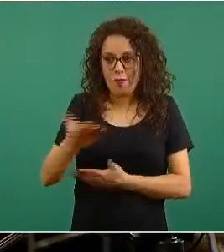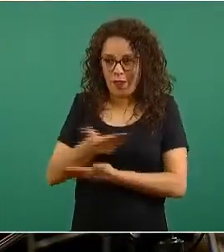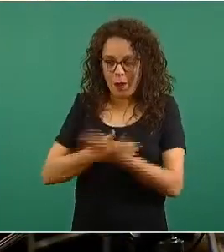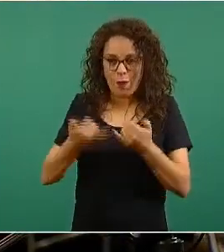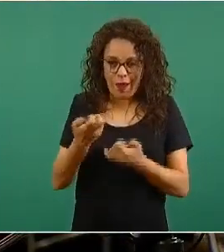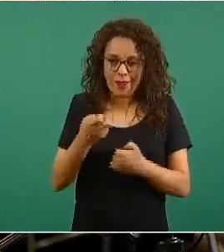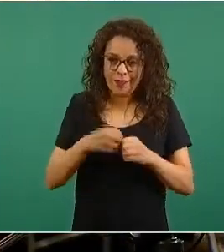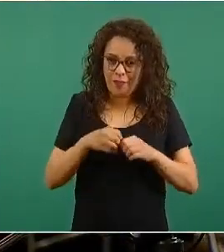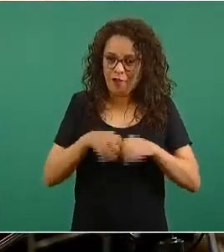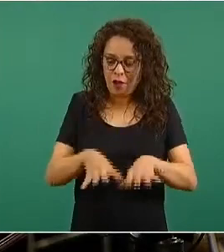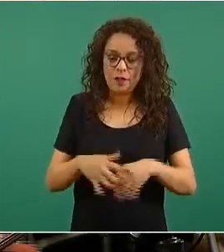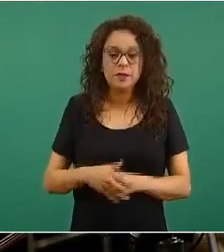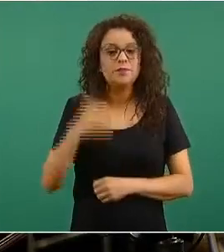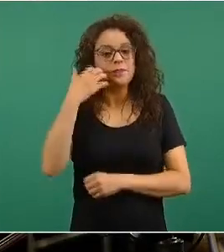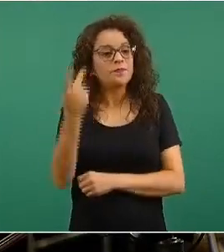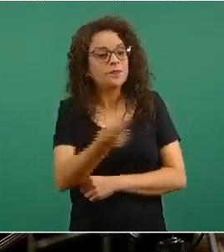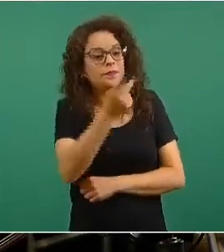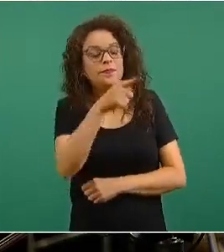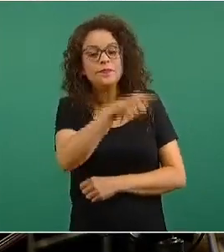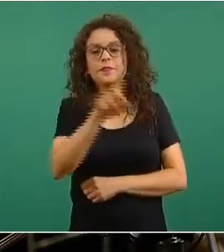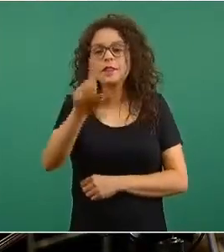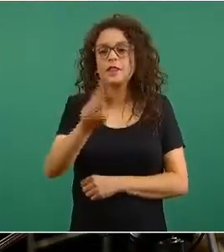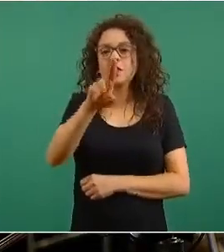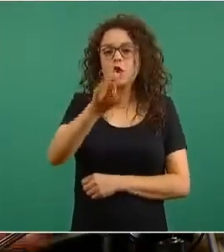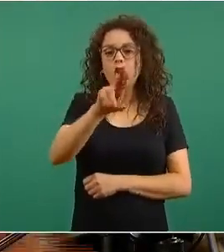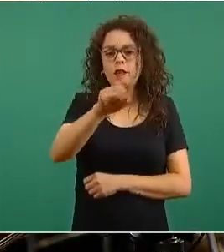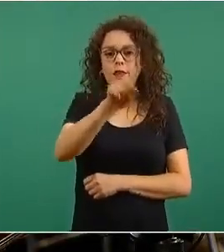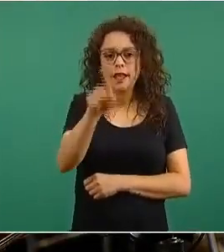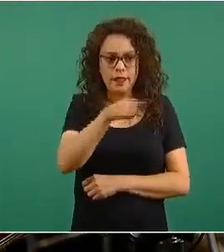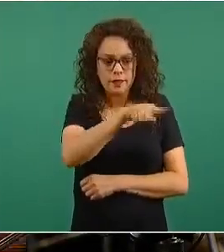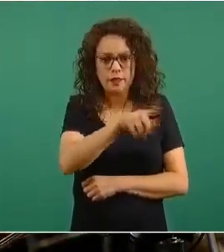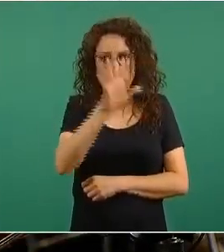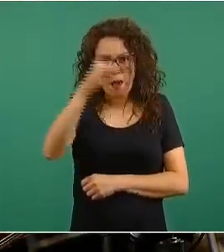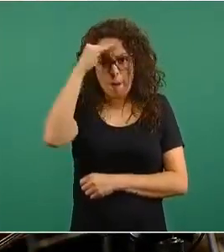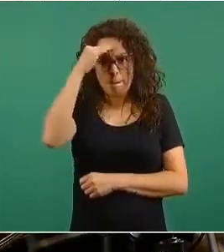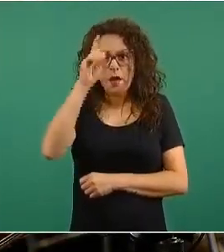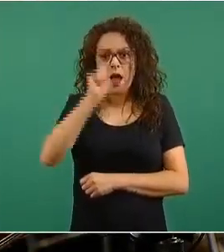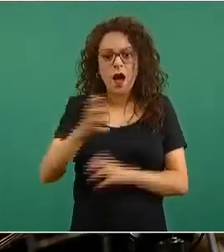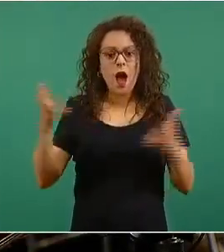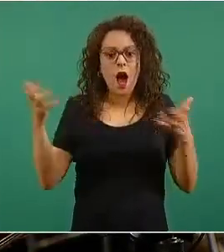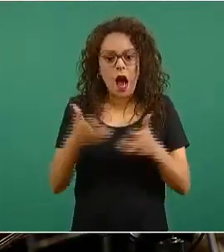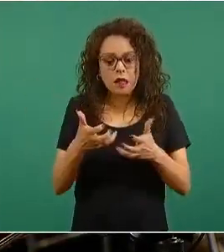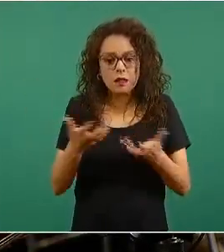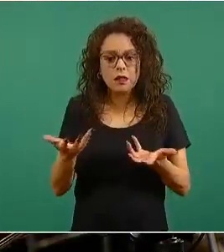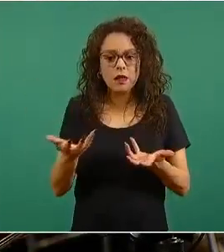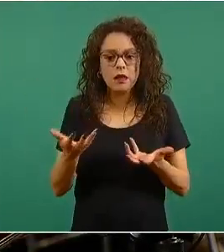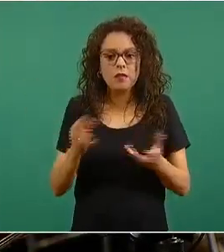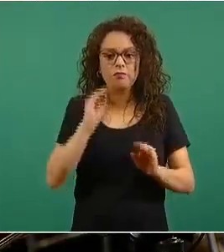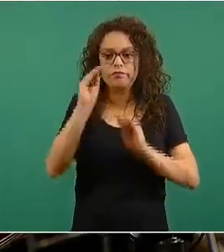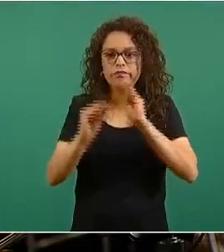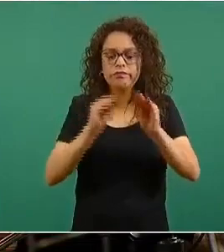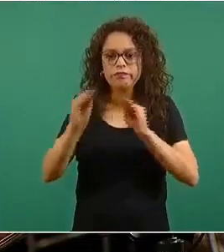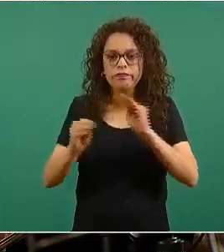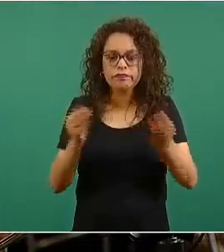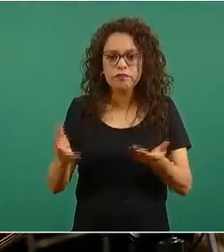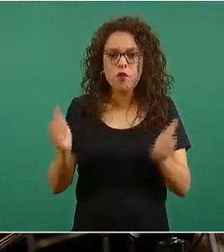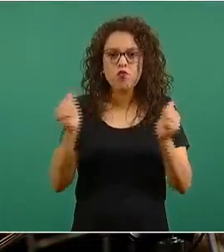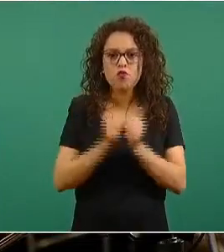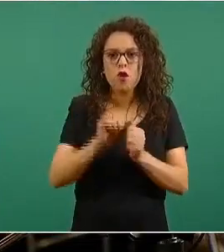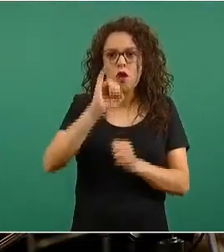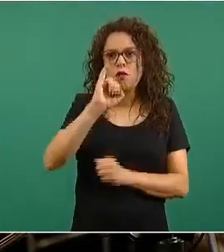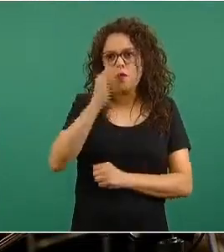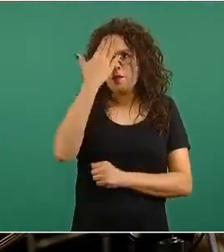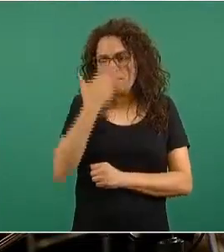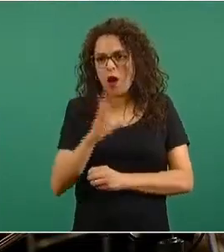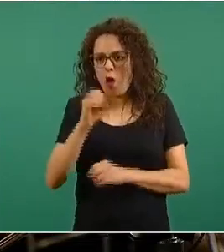la vacunación en la población en general, ¿han pensado en hacer infografías o ilustraciones para poder ayudar a la población con dudas